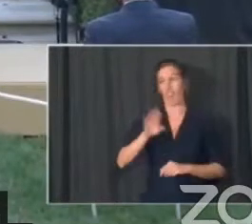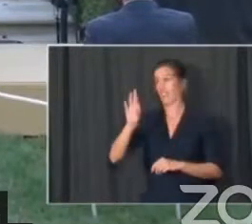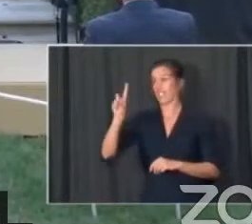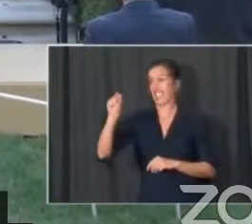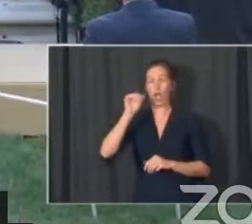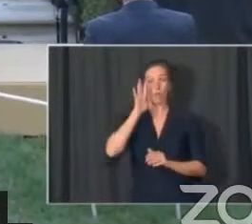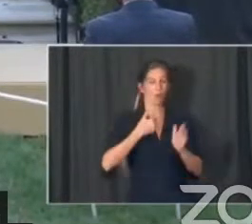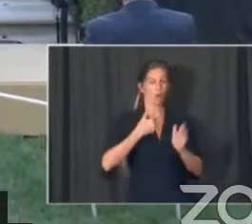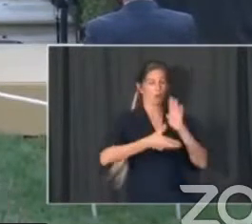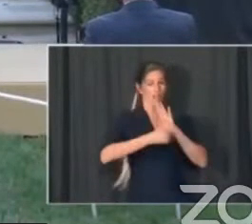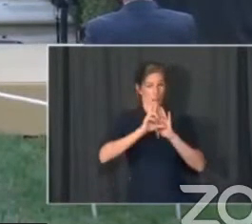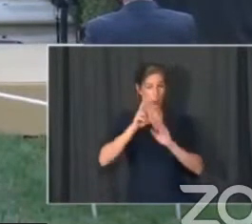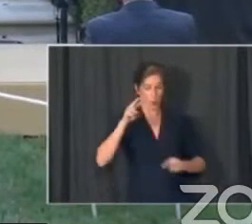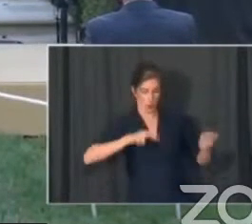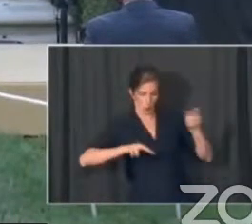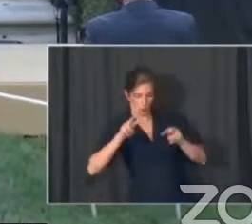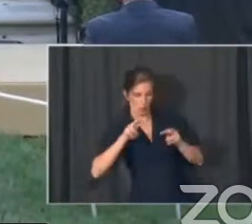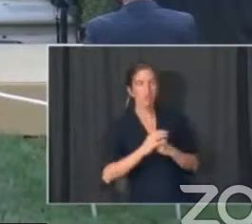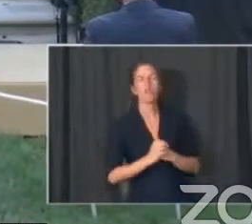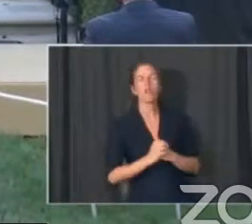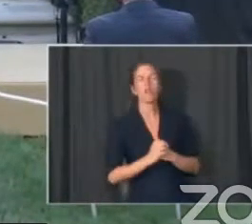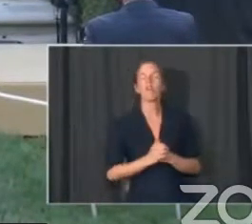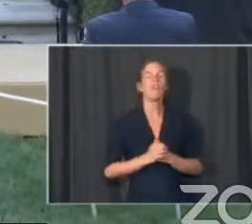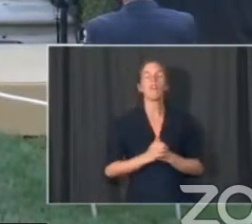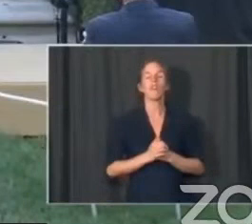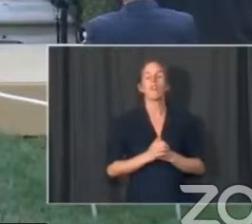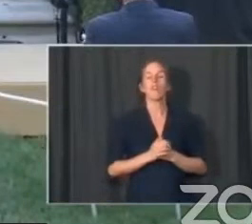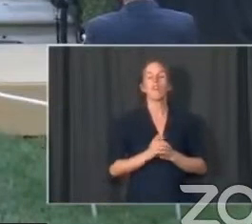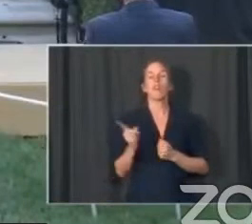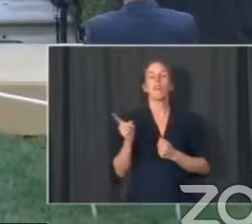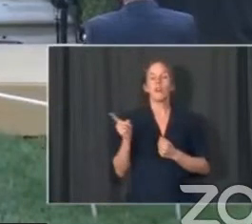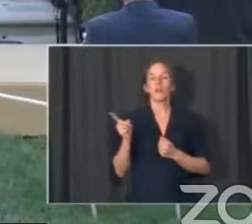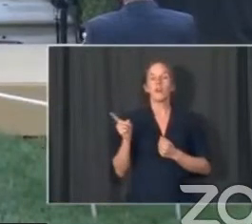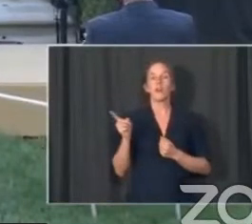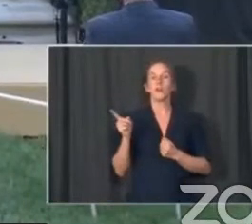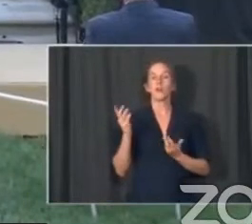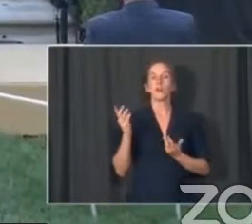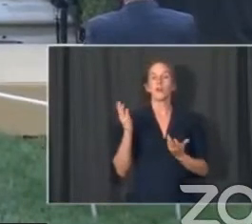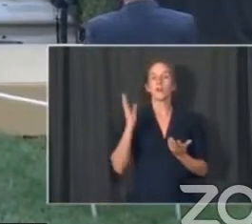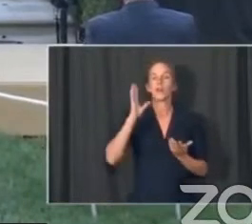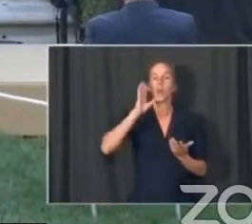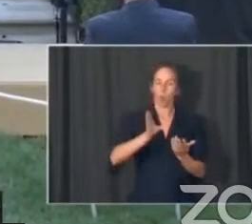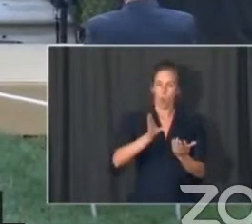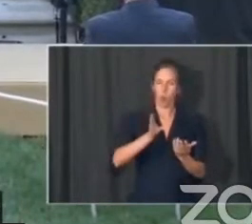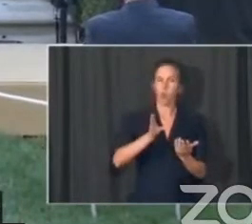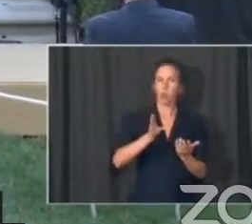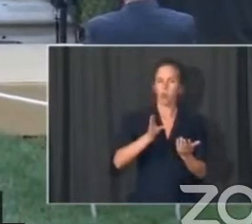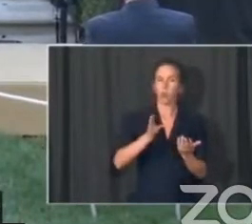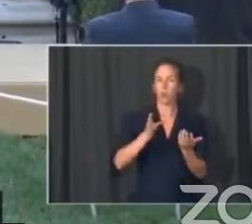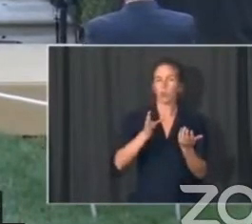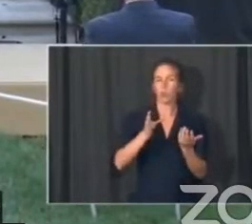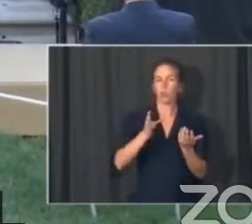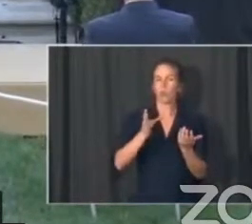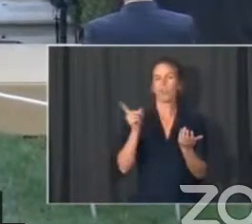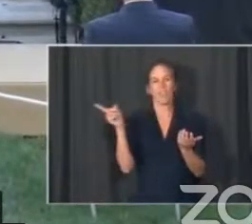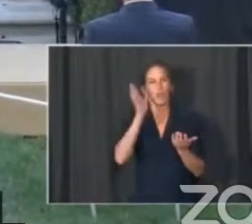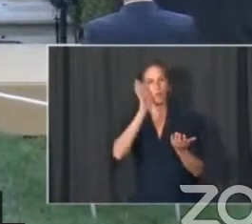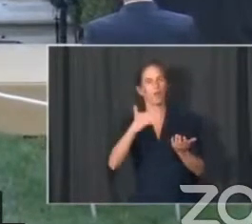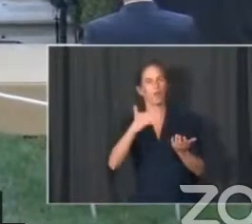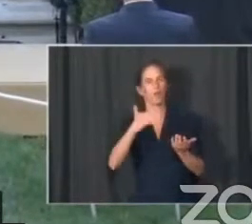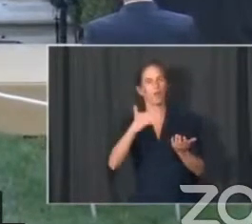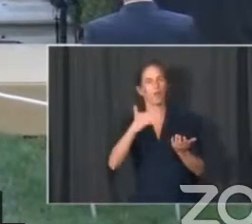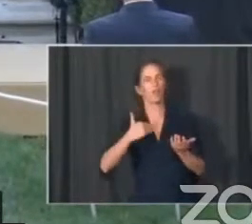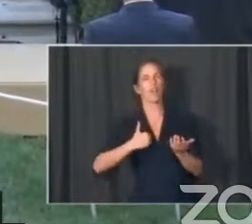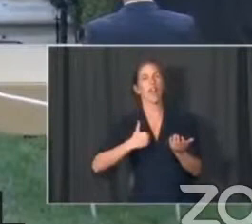los que dan acceso a la seguridad de estas vacunas que están siendo evaluadas. Cuando la have the FDA advice, public la advice,